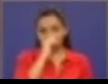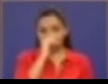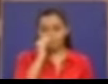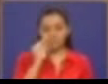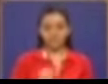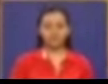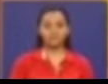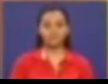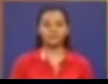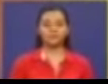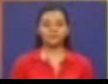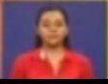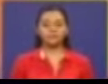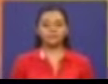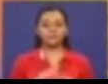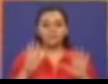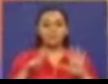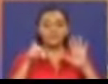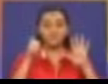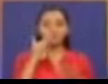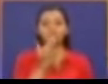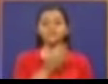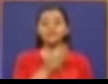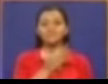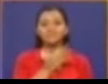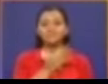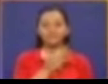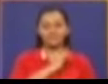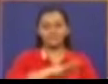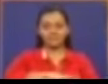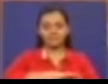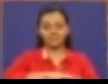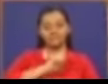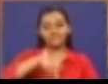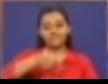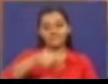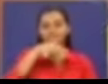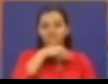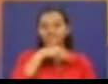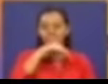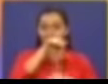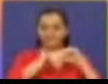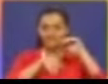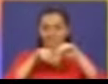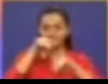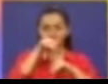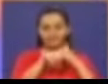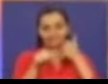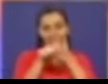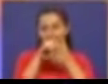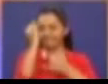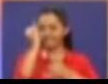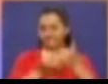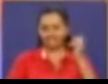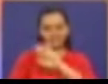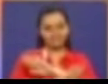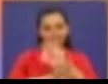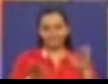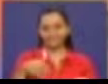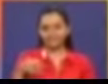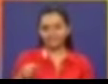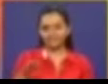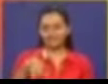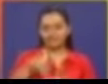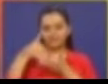Bueno, compañero, 16 de agosto de las 9, Malecón Escénico de Playa El Murciélago de la ciudad de Manta, la final del Campeonato Mundial